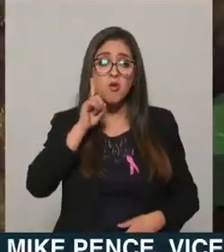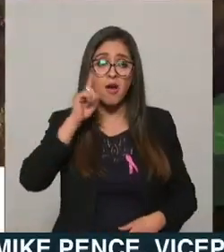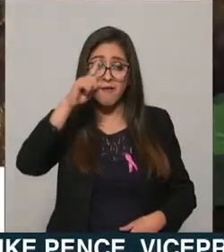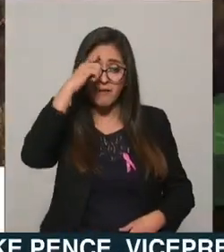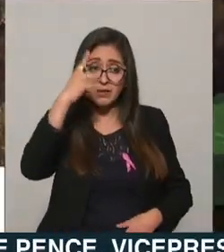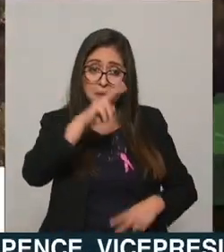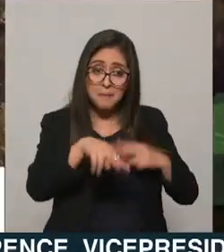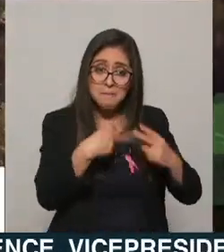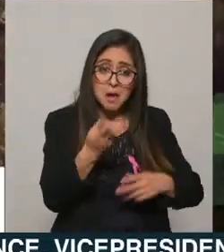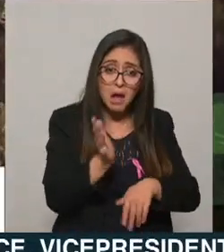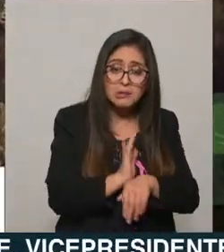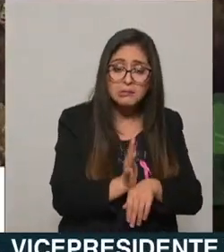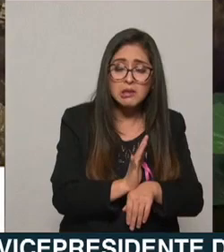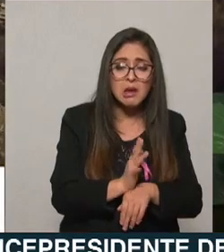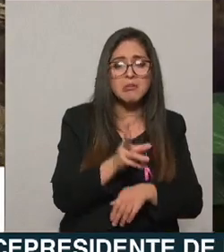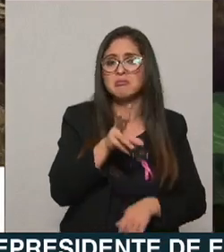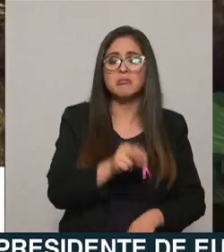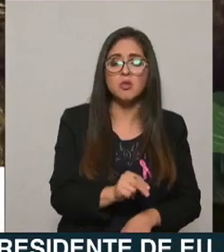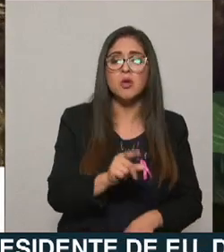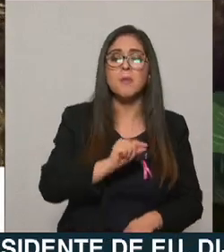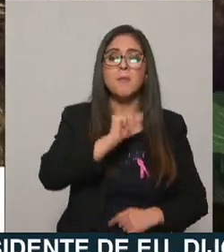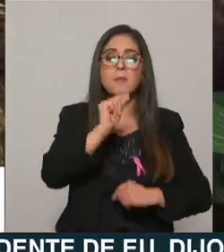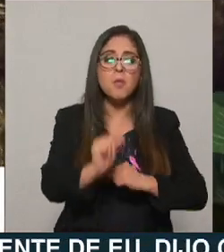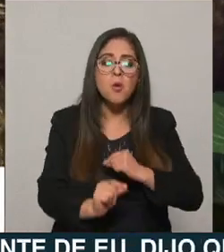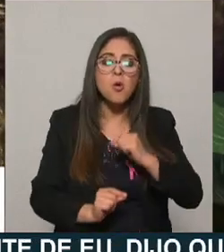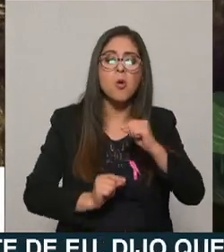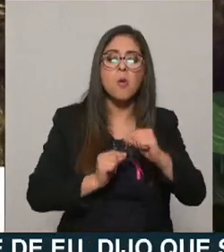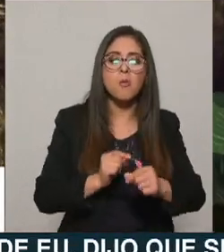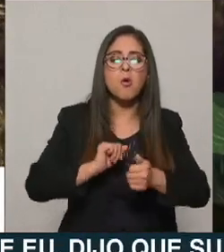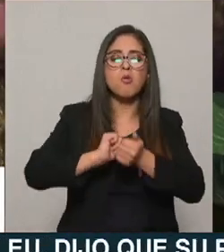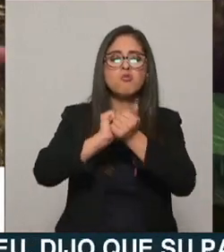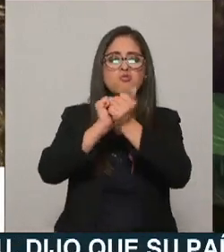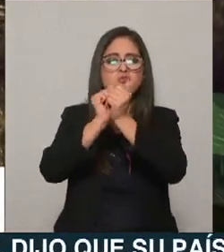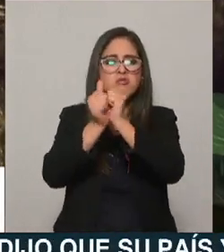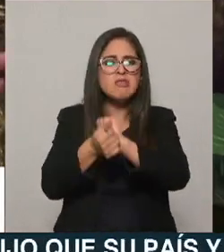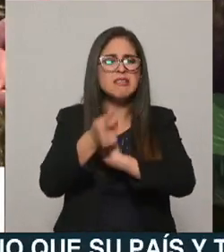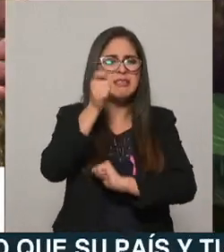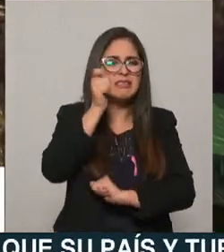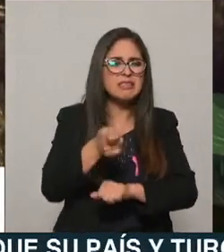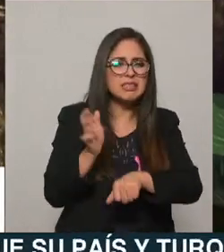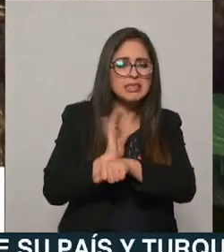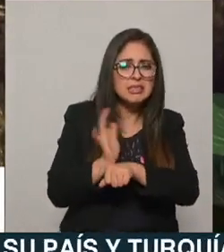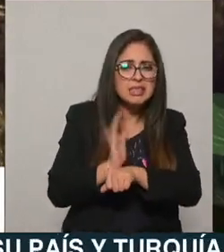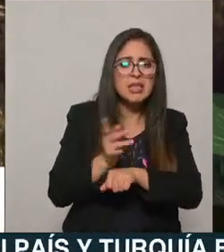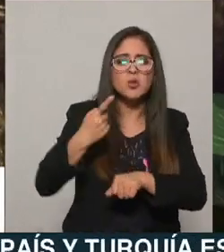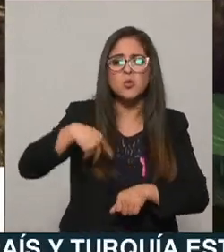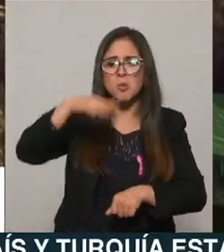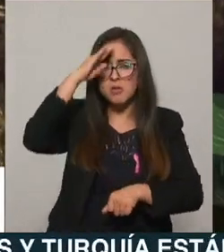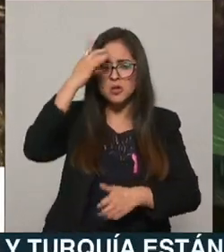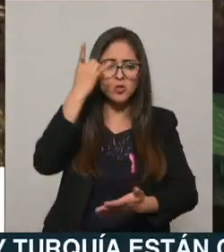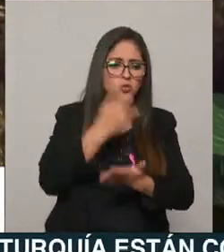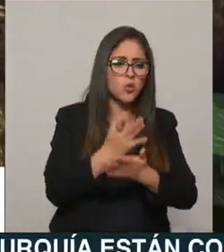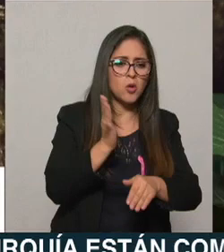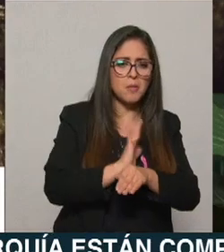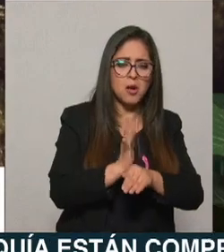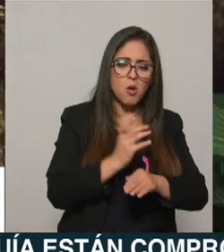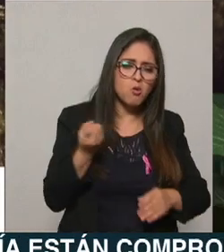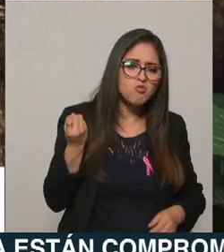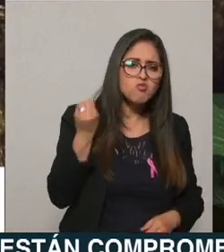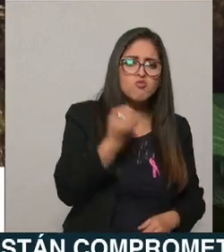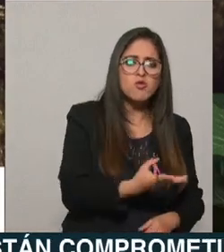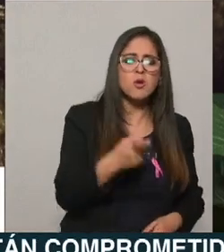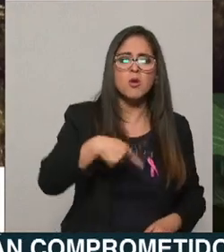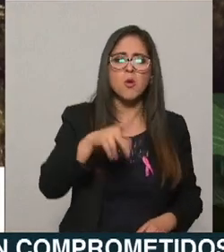que cuando empieza todo tratar de volver a darle otro sentido al cine, que no fueran nada más las películas de